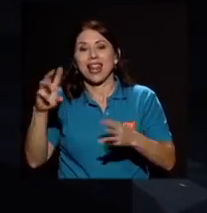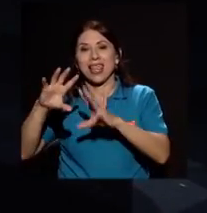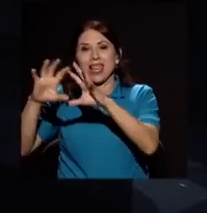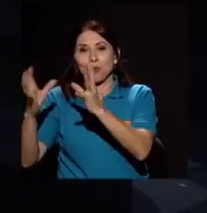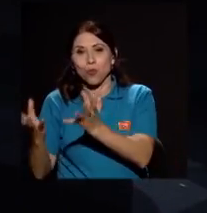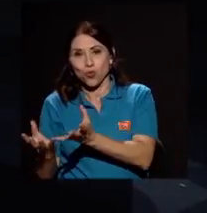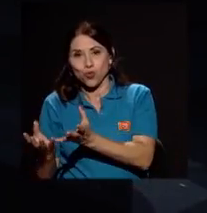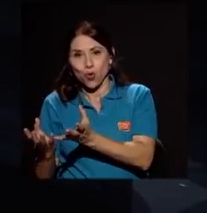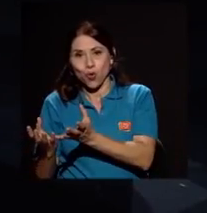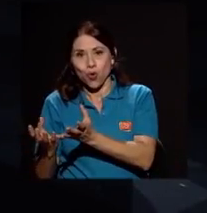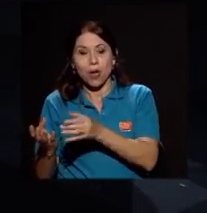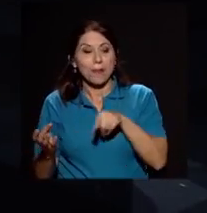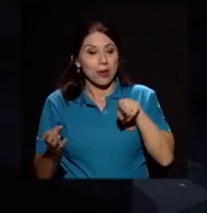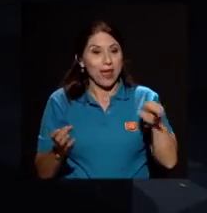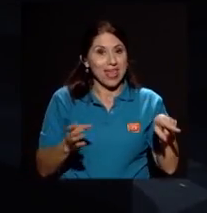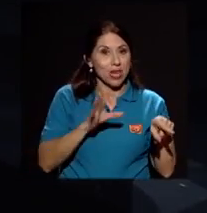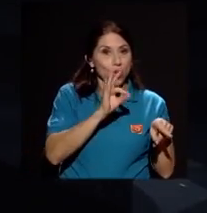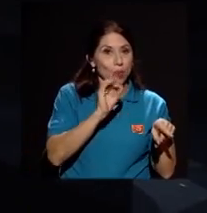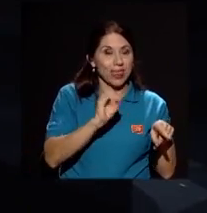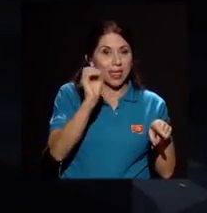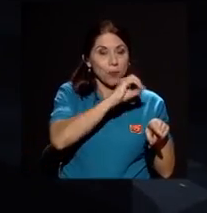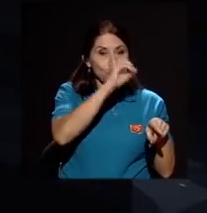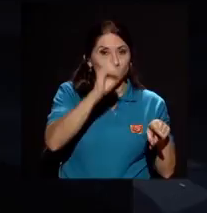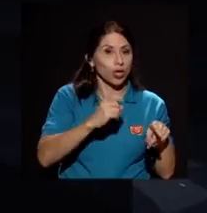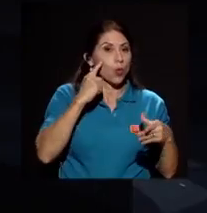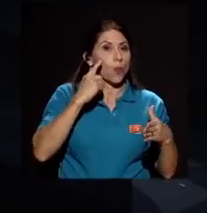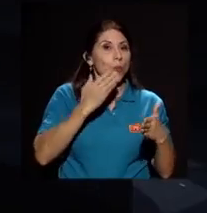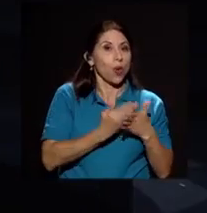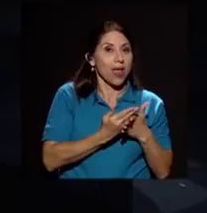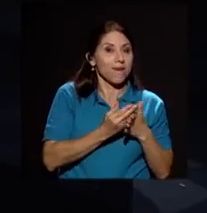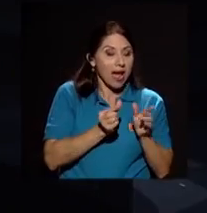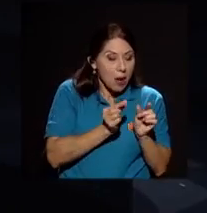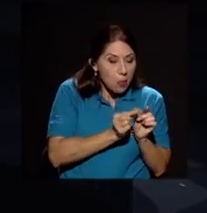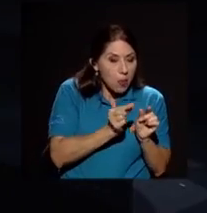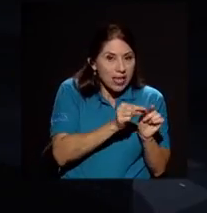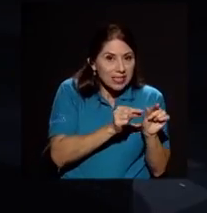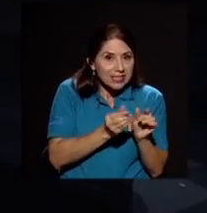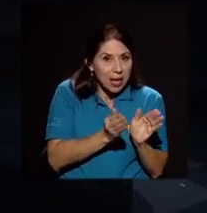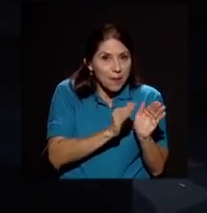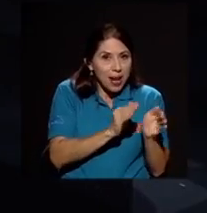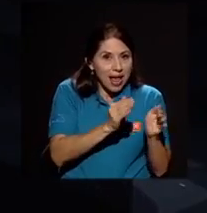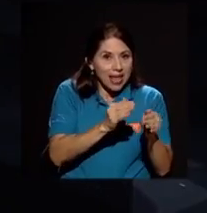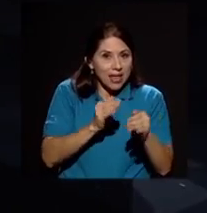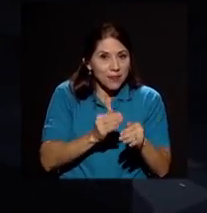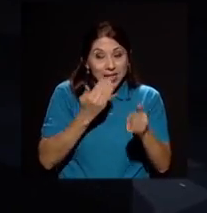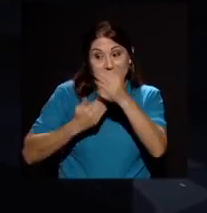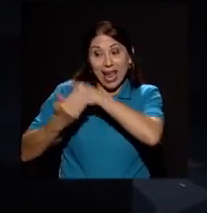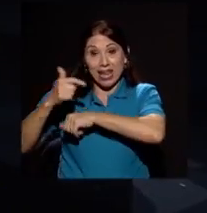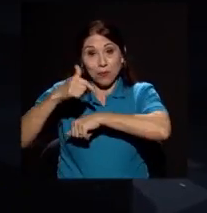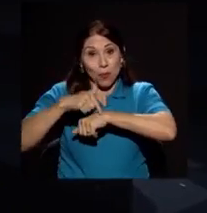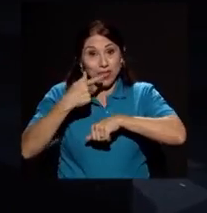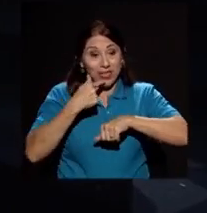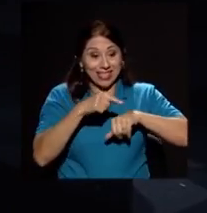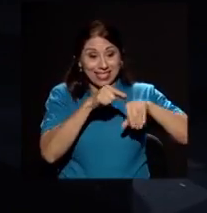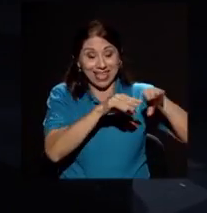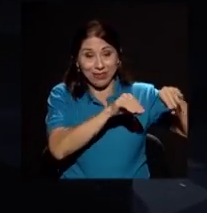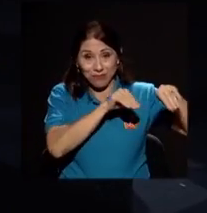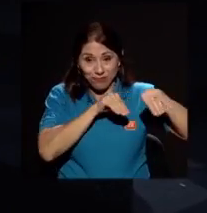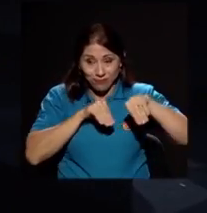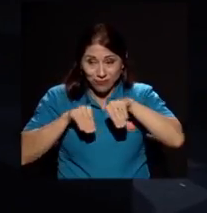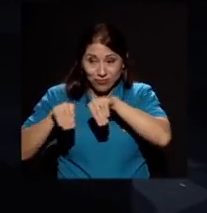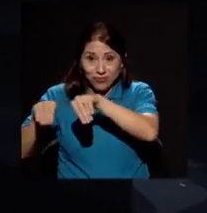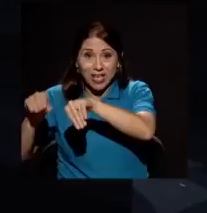operación de prueba y ensamblaje en ese momento que intel decide que traslada las operaciones de prueba y ensamblaje a